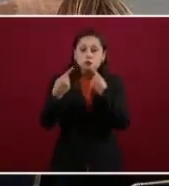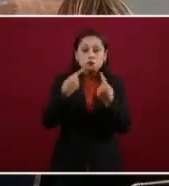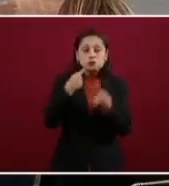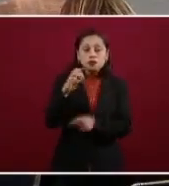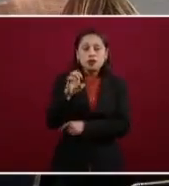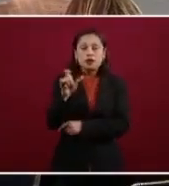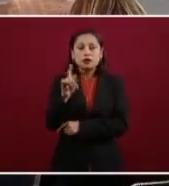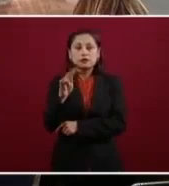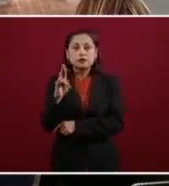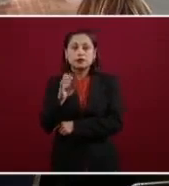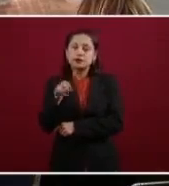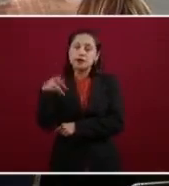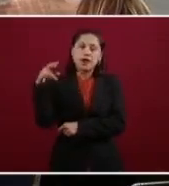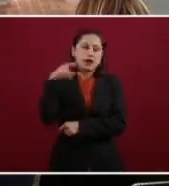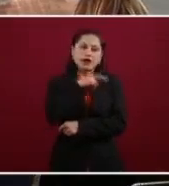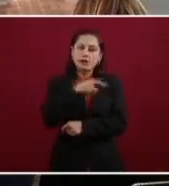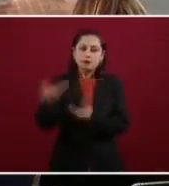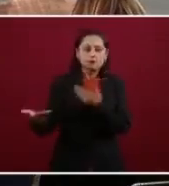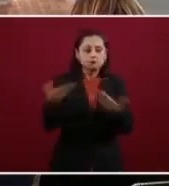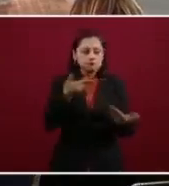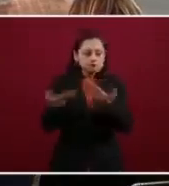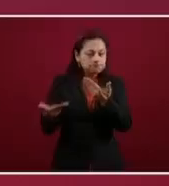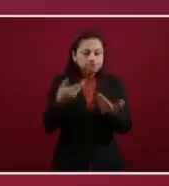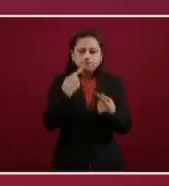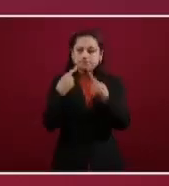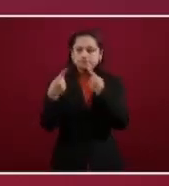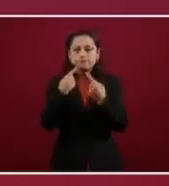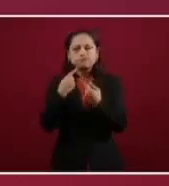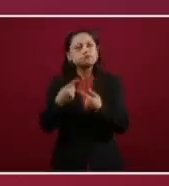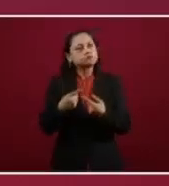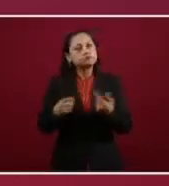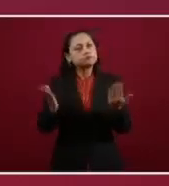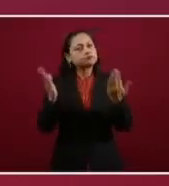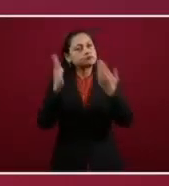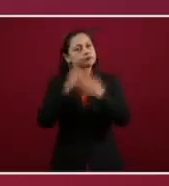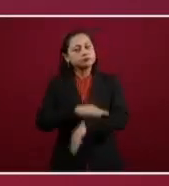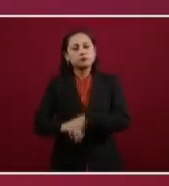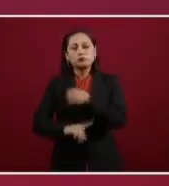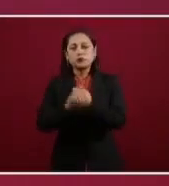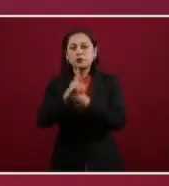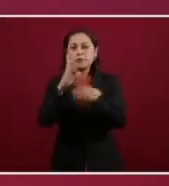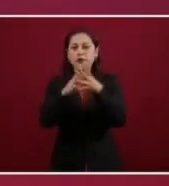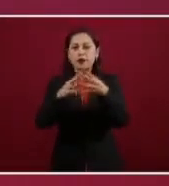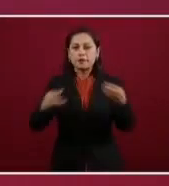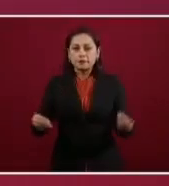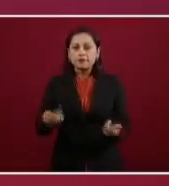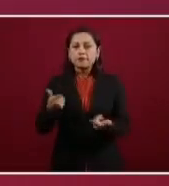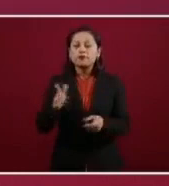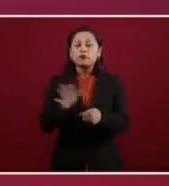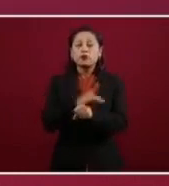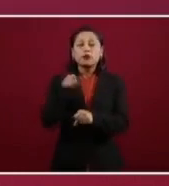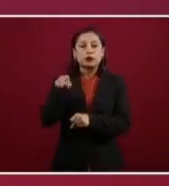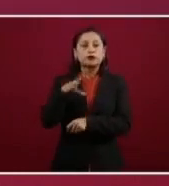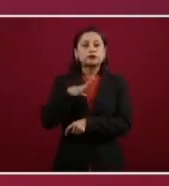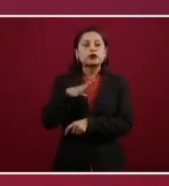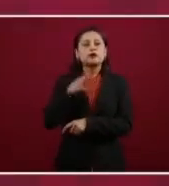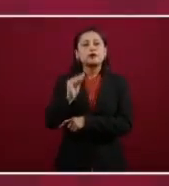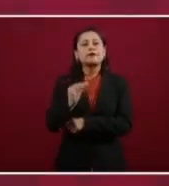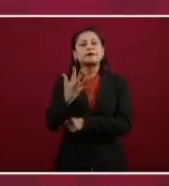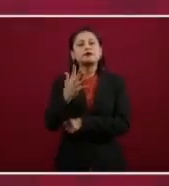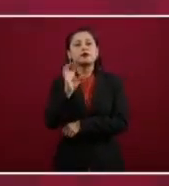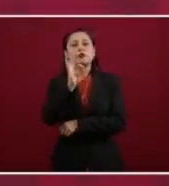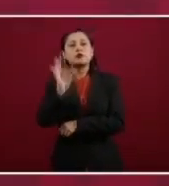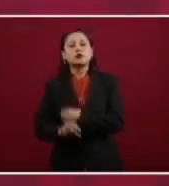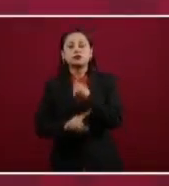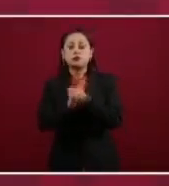de 15 minutos porque en menos de 15 minutos se resuelven el 95% de los problemas que nos